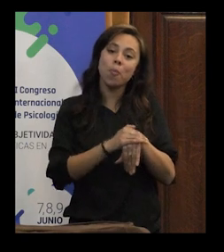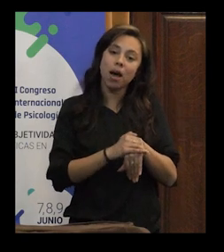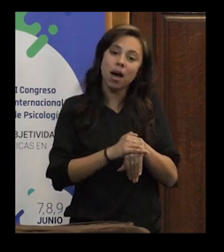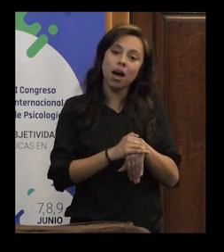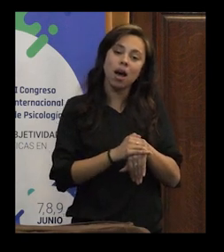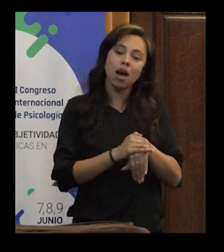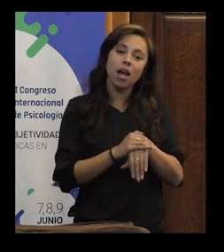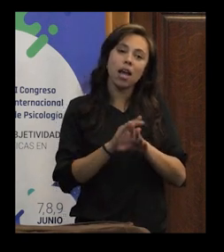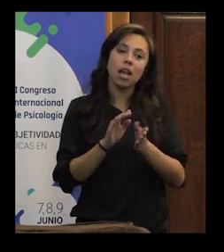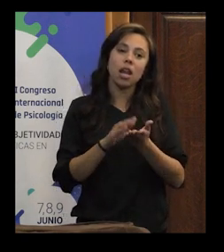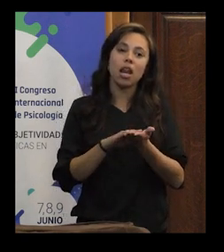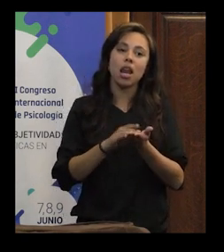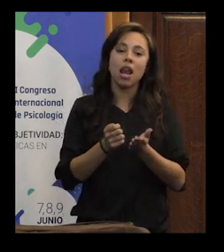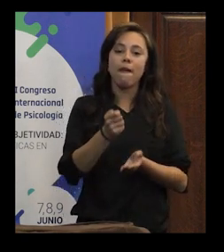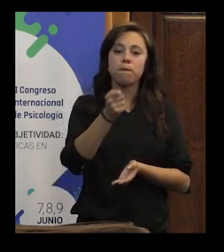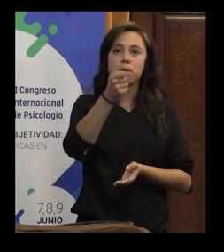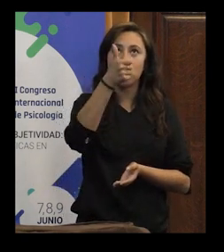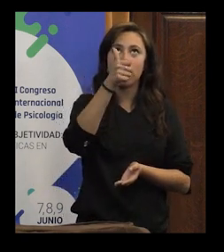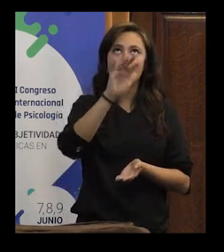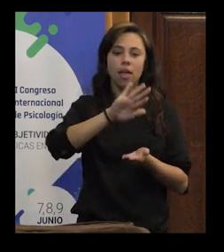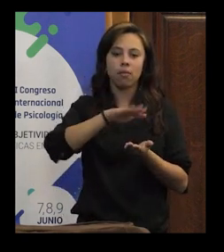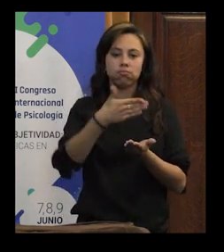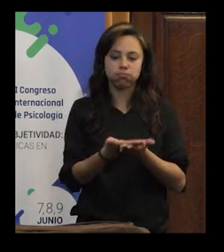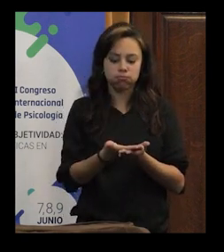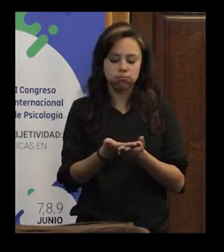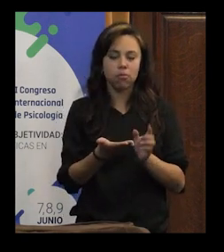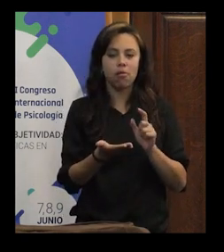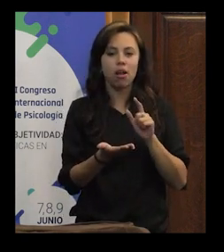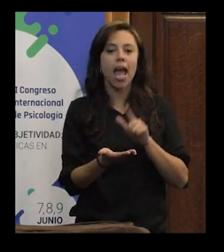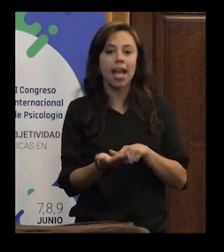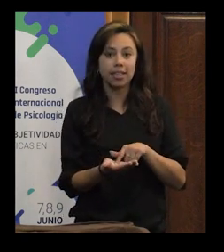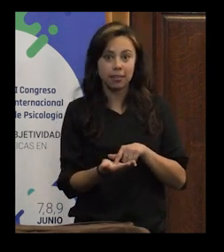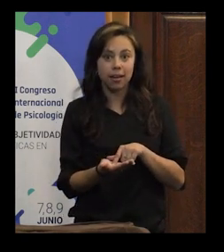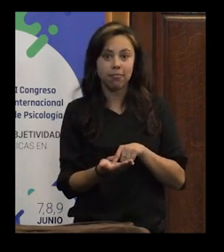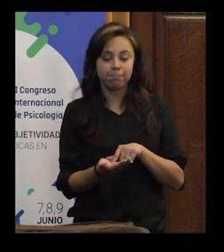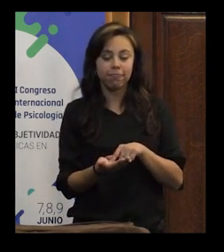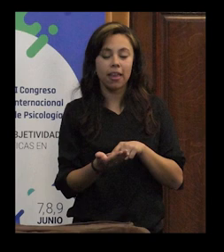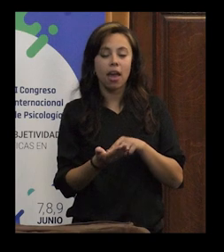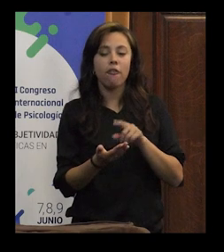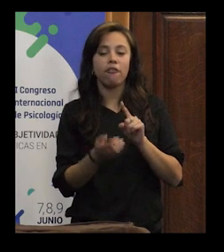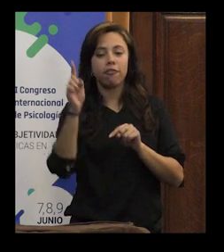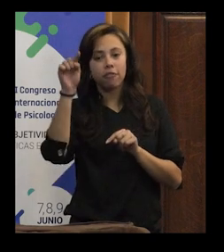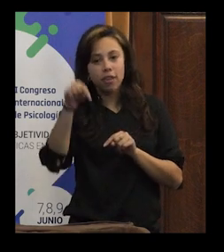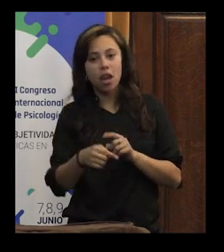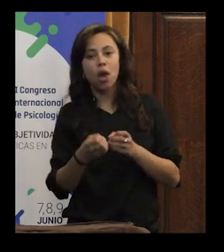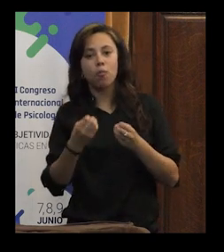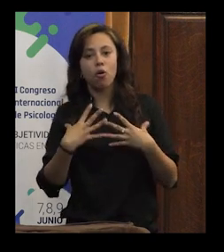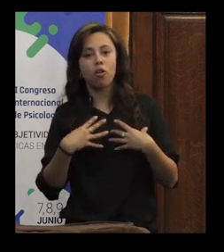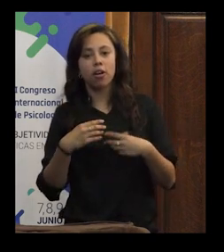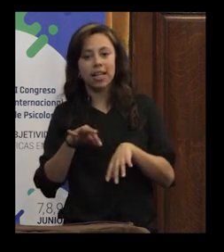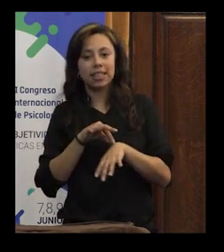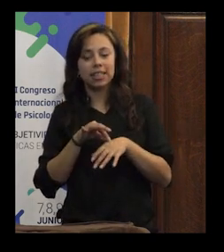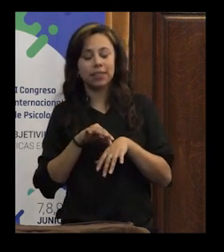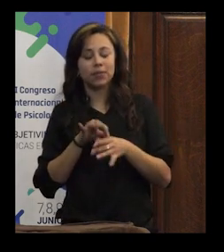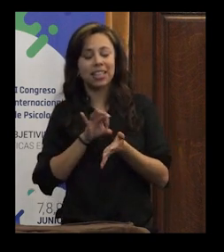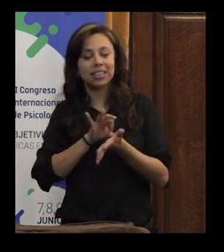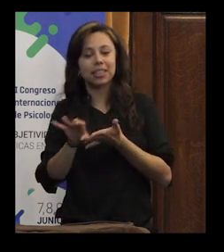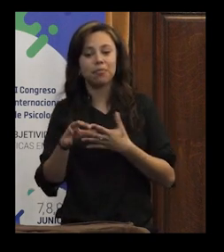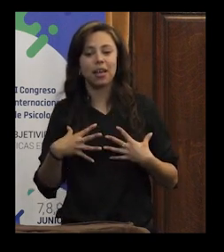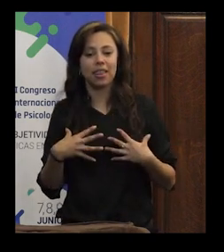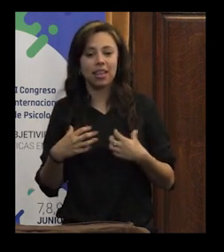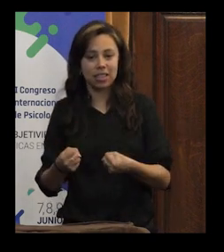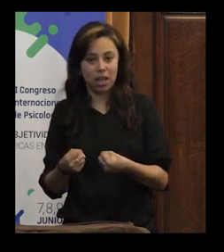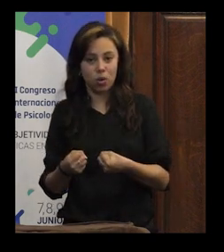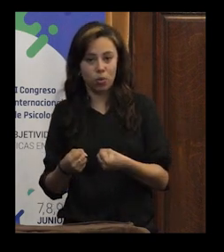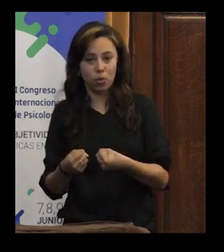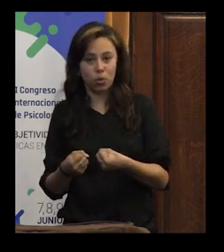otra cara de la moneda de un sistema de salud que reconfigura nuestras acciones